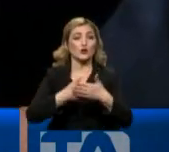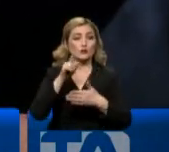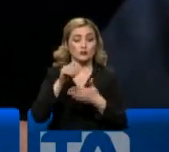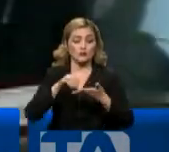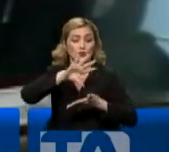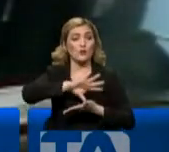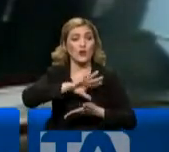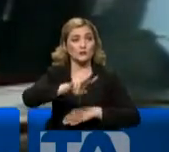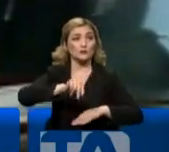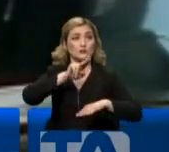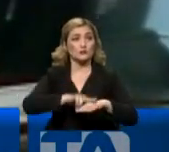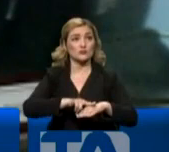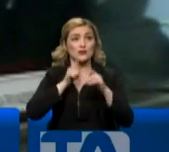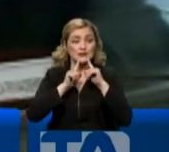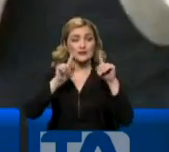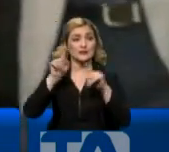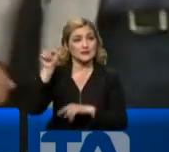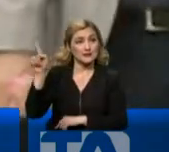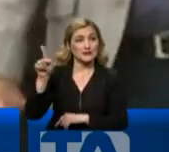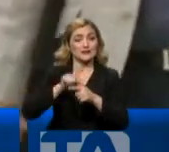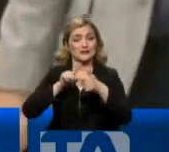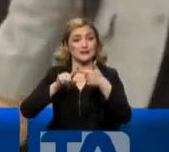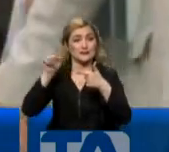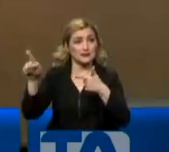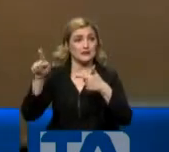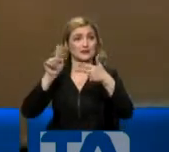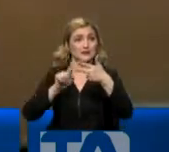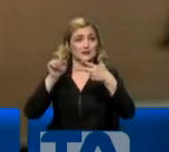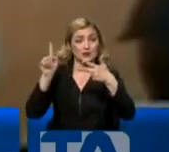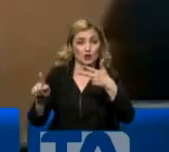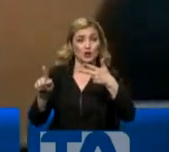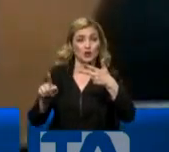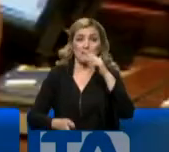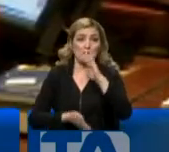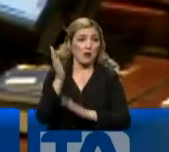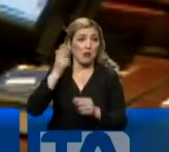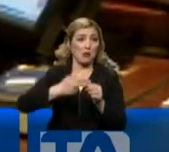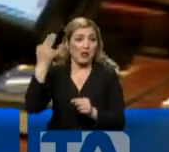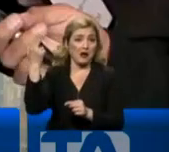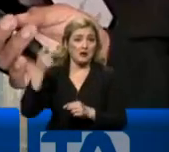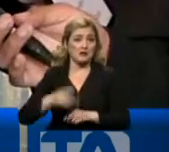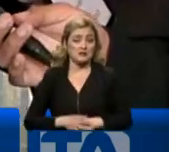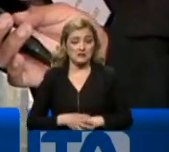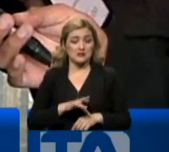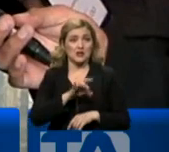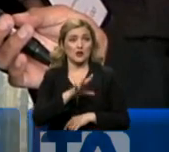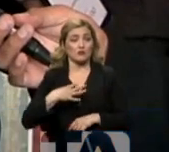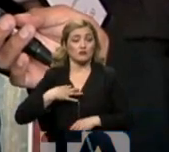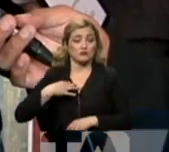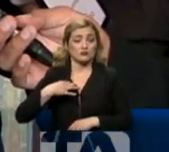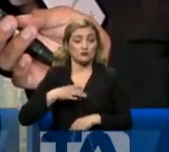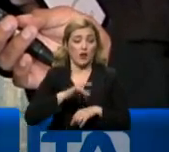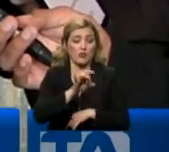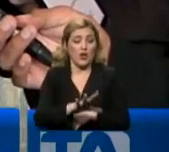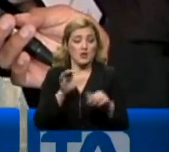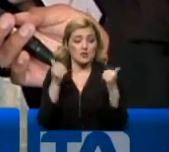que la Asamblea Nacional declare que Rivadeneira, Buendía y Viteri abandonaron sus cargos. Voluntariamente han